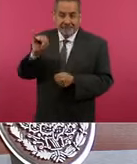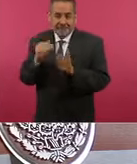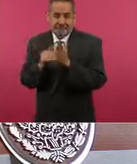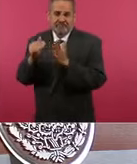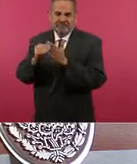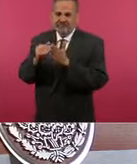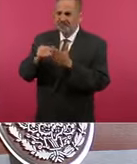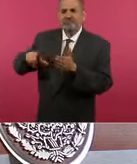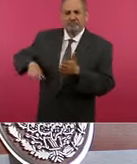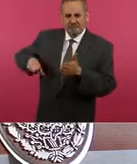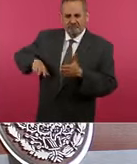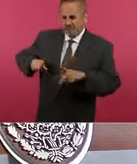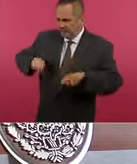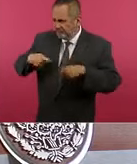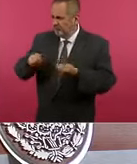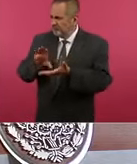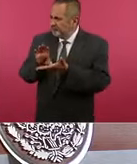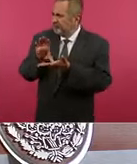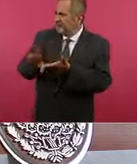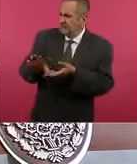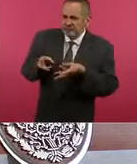de inversión pública, es el doble.